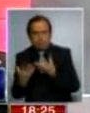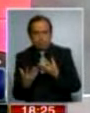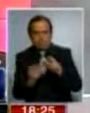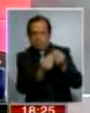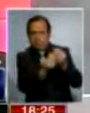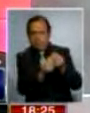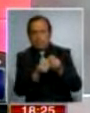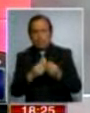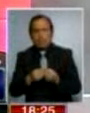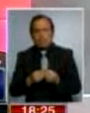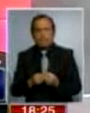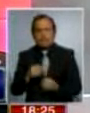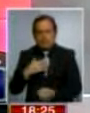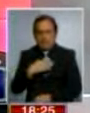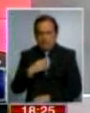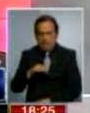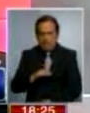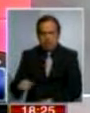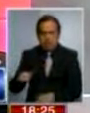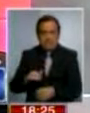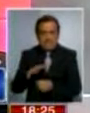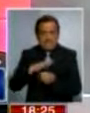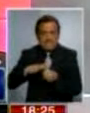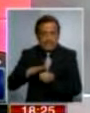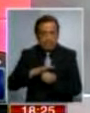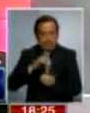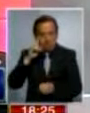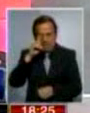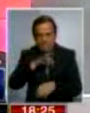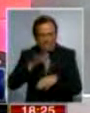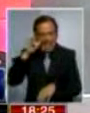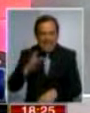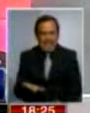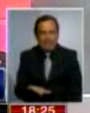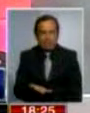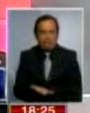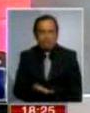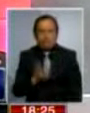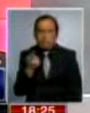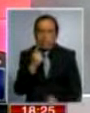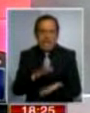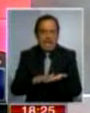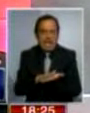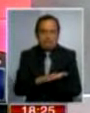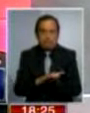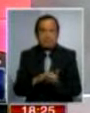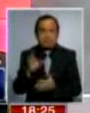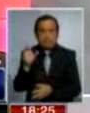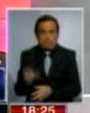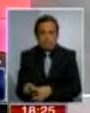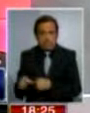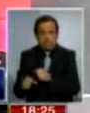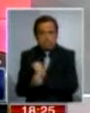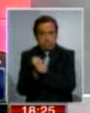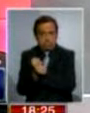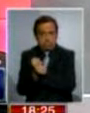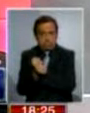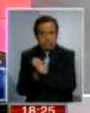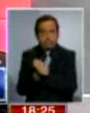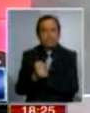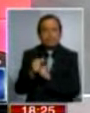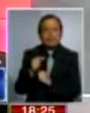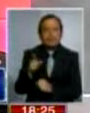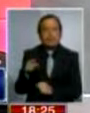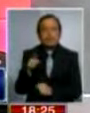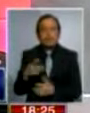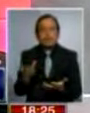sus menores en la cárcel. Entonces es una situación extremadamente delicada. Y un ejemplo, o sea, hay personas que están privadas de libertad, son 141 que